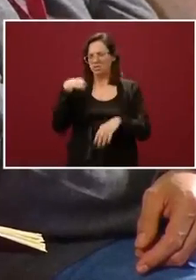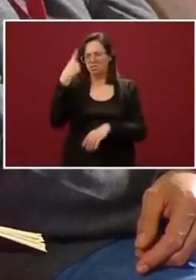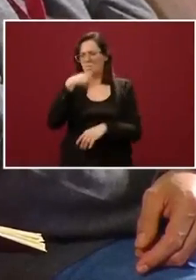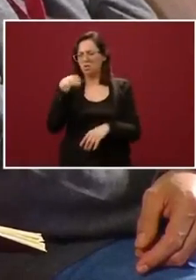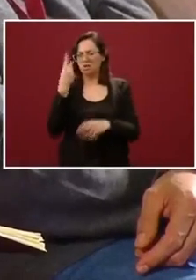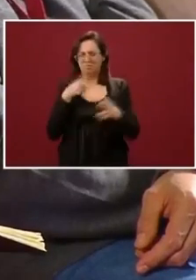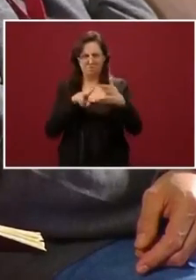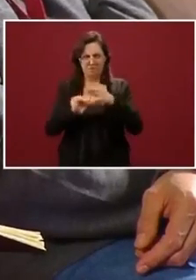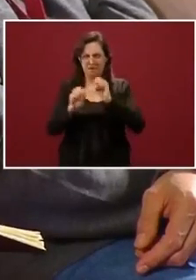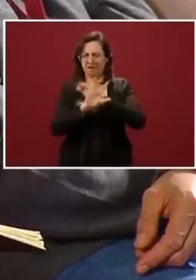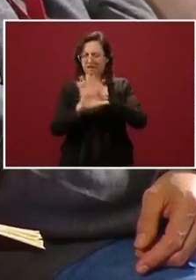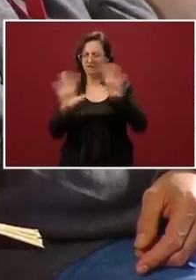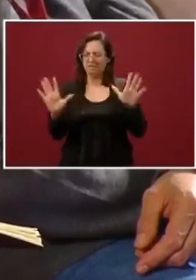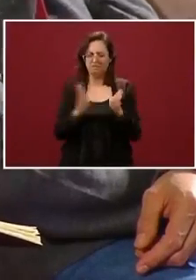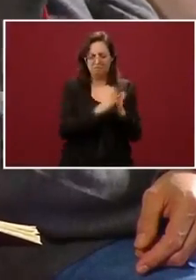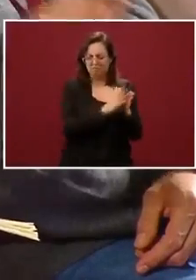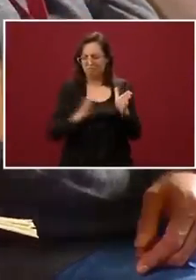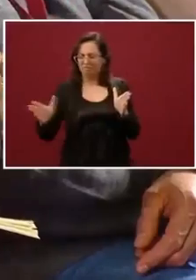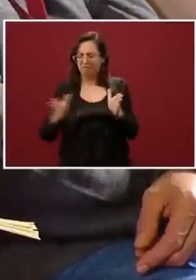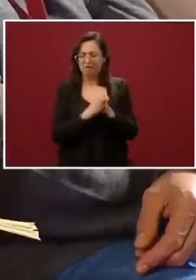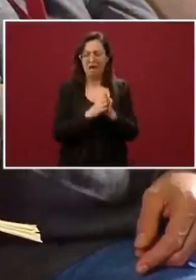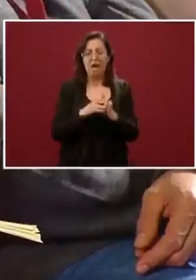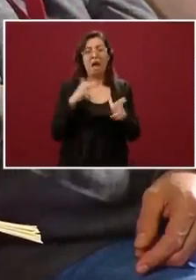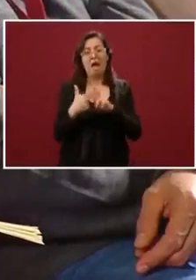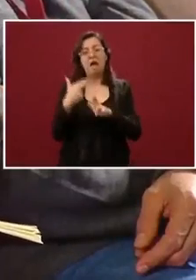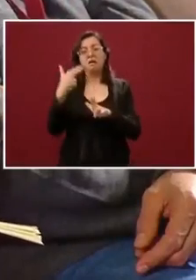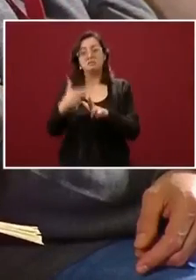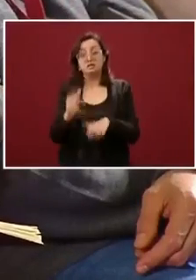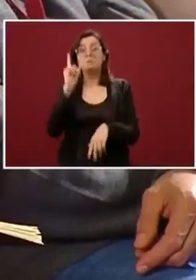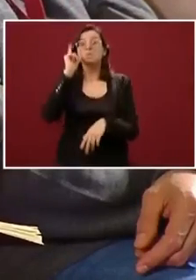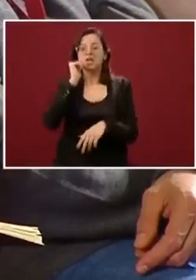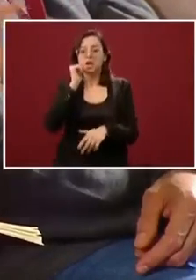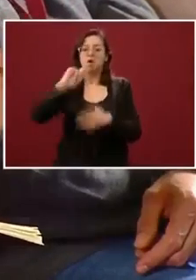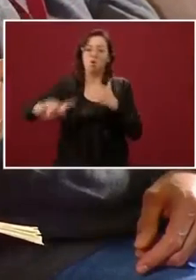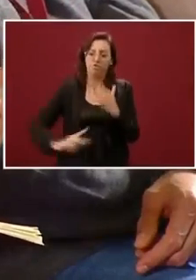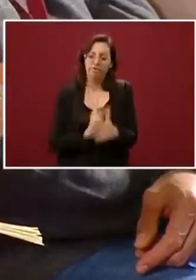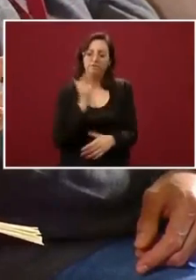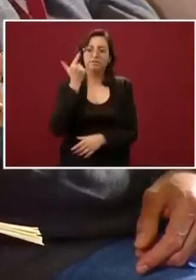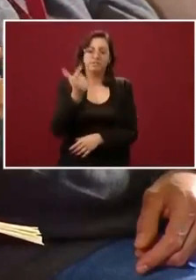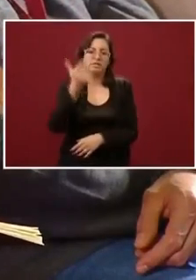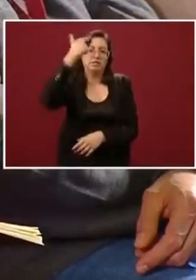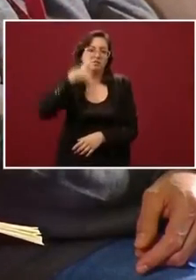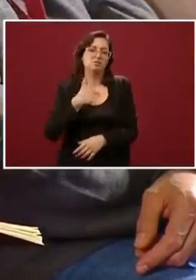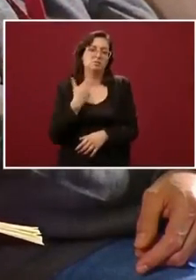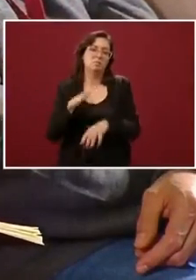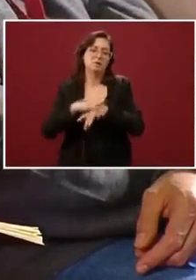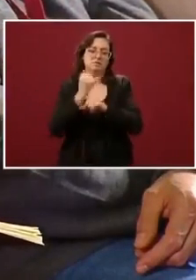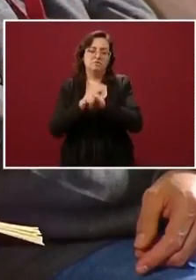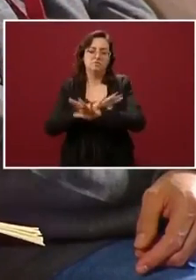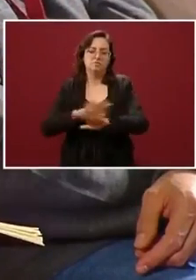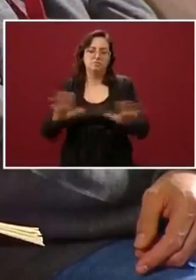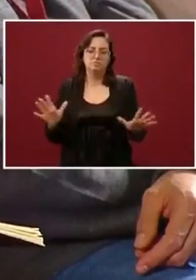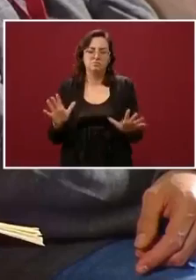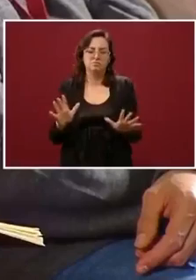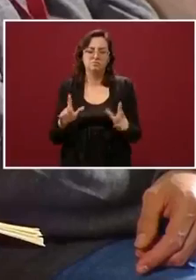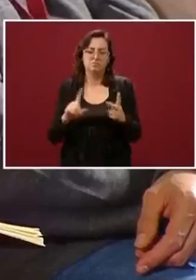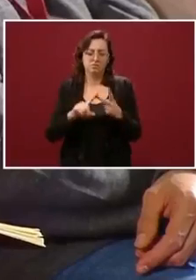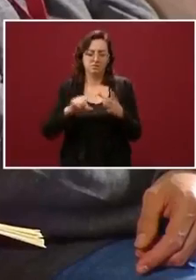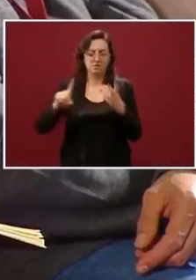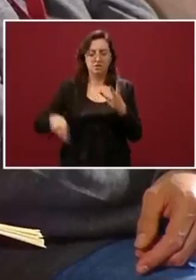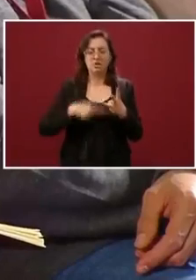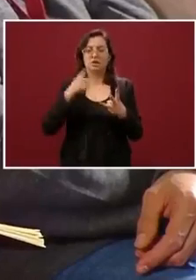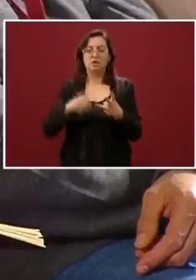y la transparencia que haya esta ventana y que tengamos que esperar al otro día a las 7 de la noche para tener una información más certera. Y sobre